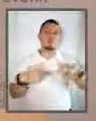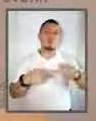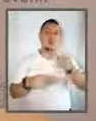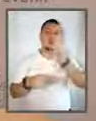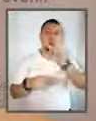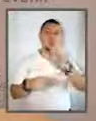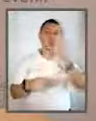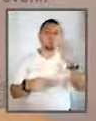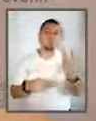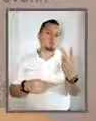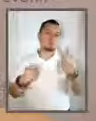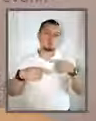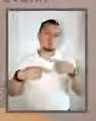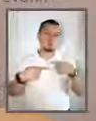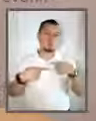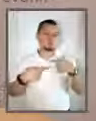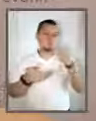hasta